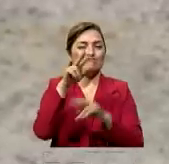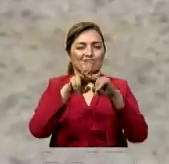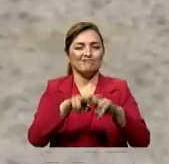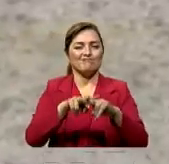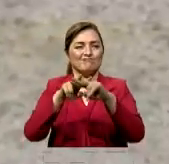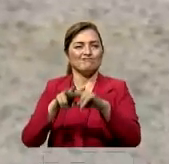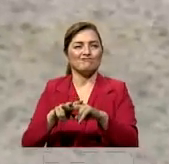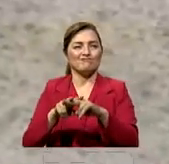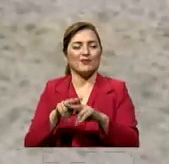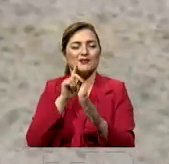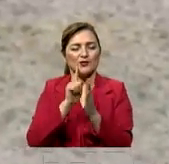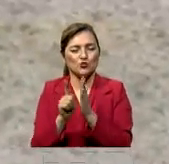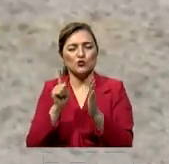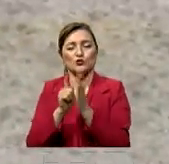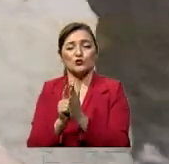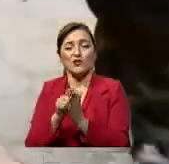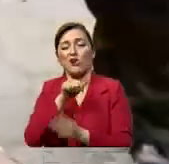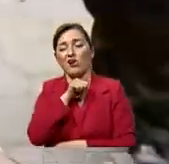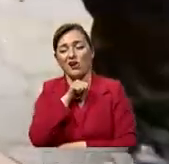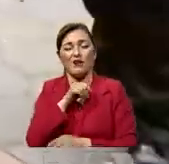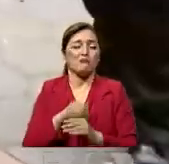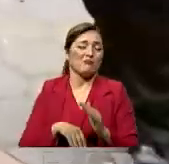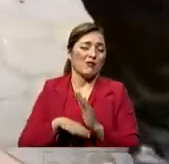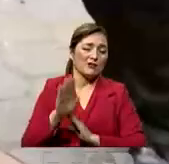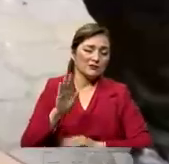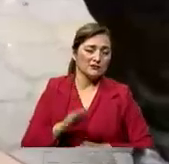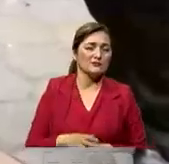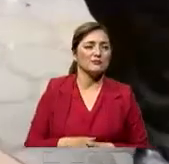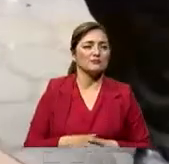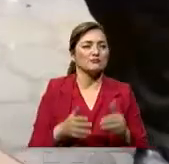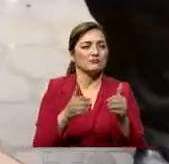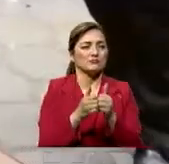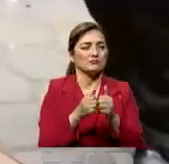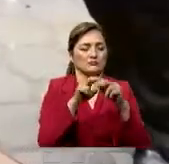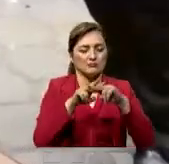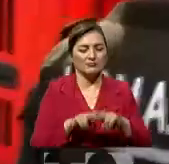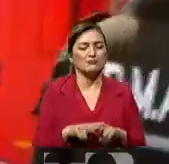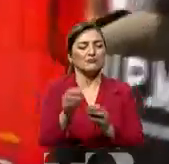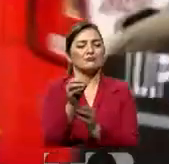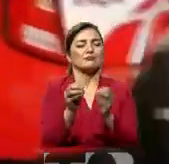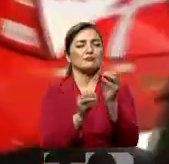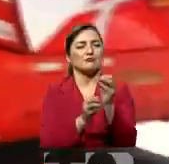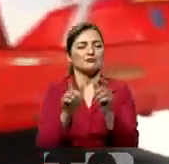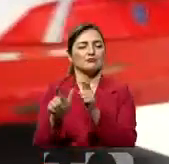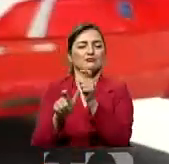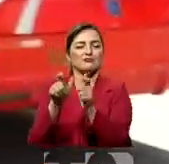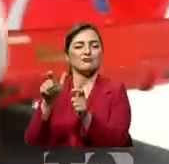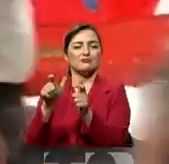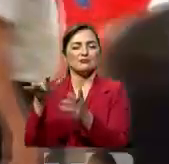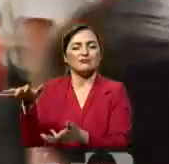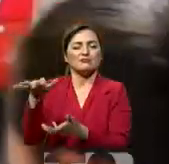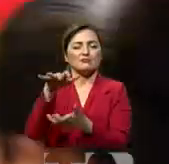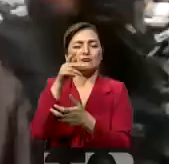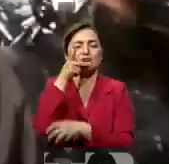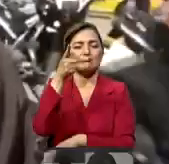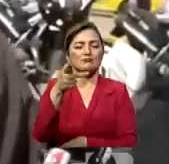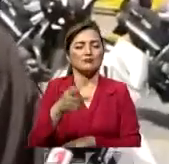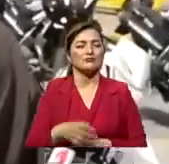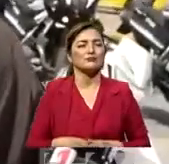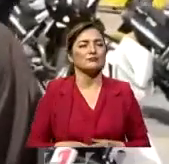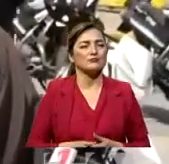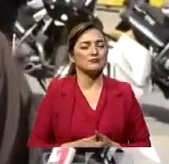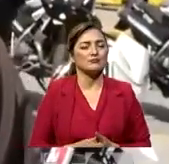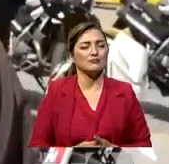donde aumentan las denuncias de inseguridad. Por ello se revisan los equipajes, oficinas y usuarios del transporte público. Ya estaba